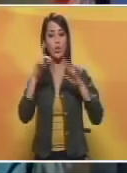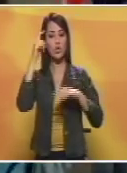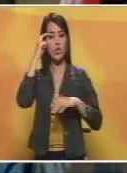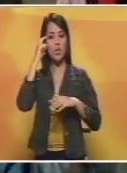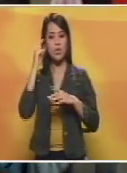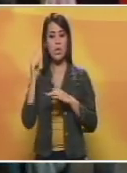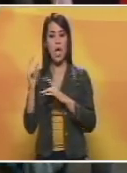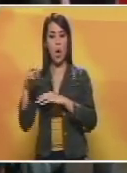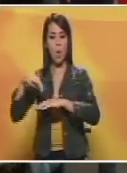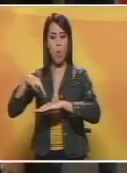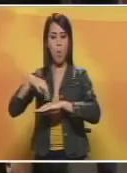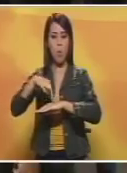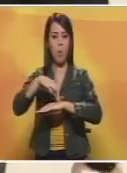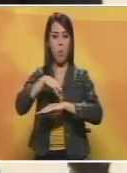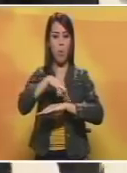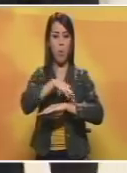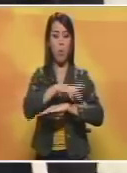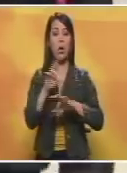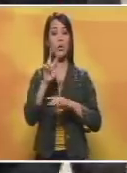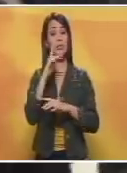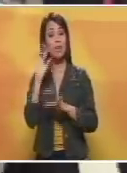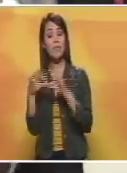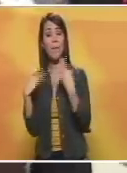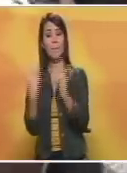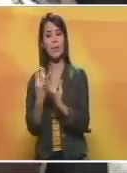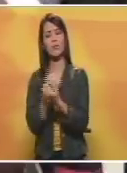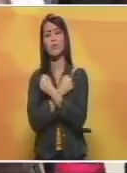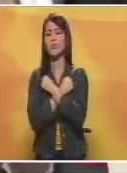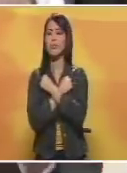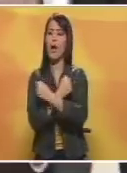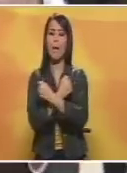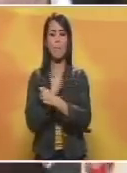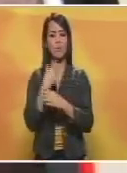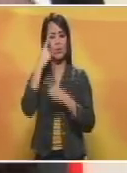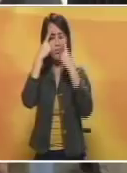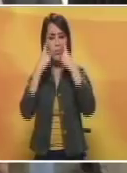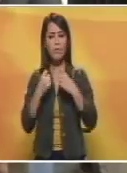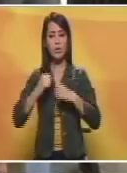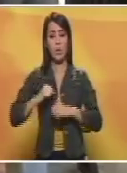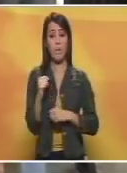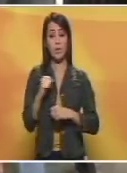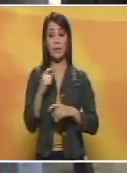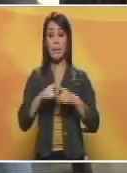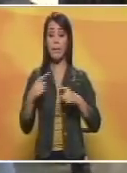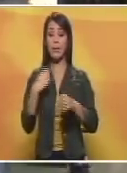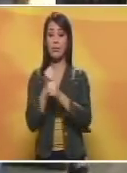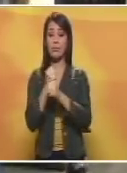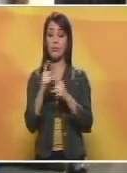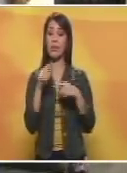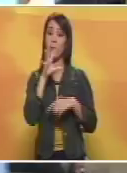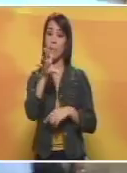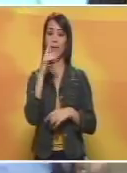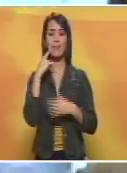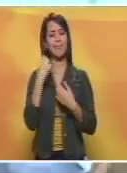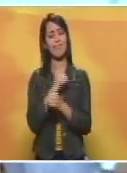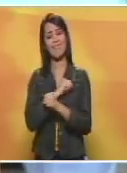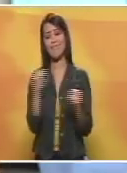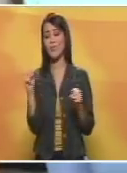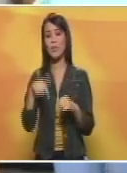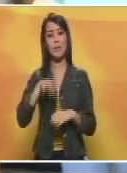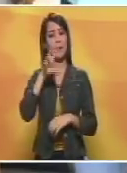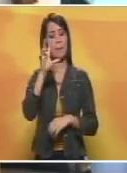llegar a cali junto con tres de sus familiares dice que ama su carrera como policía pero aún siendo empleado del estado no pudo resistir la situación en su